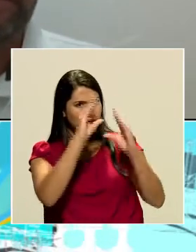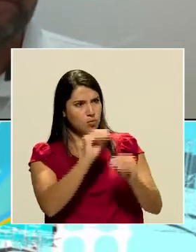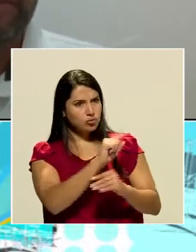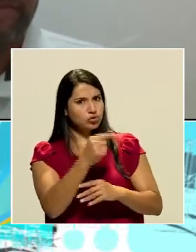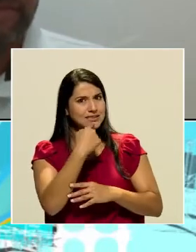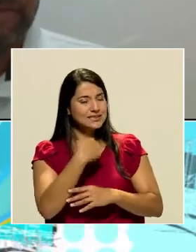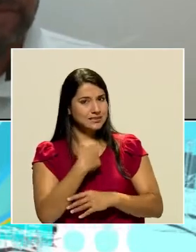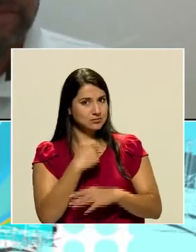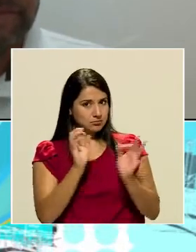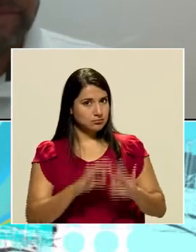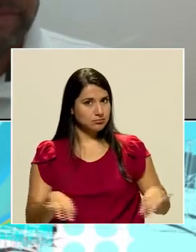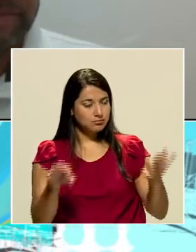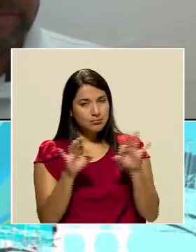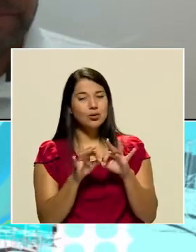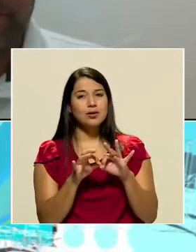no es menor.